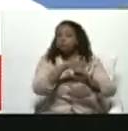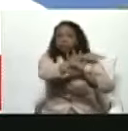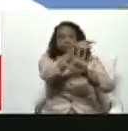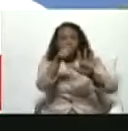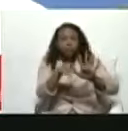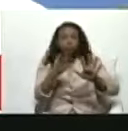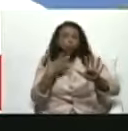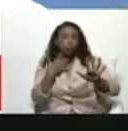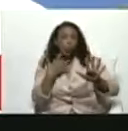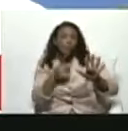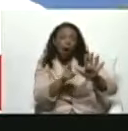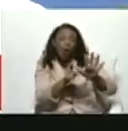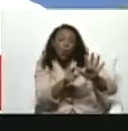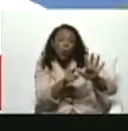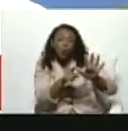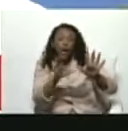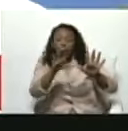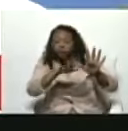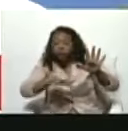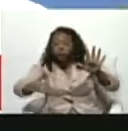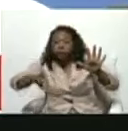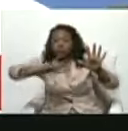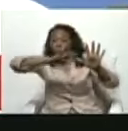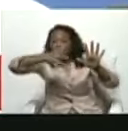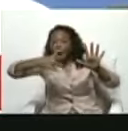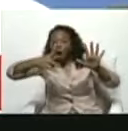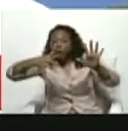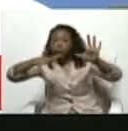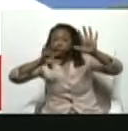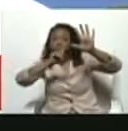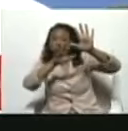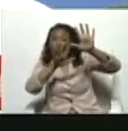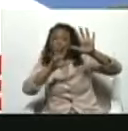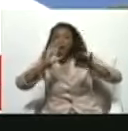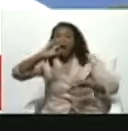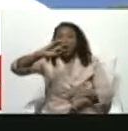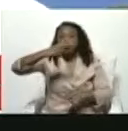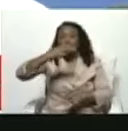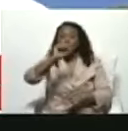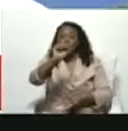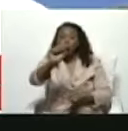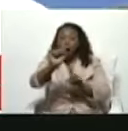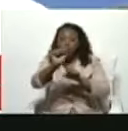si nos venimos de la parte de arriba hacia abajo, tenemos a Chuao,